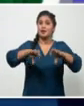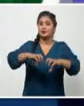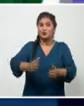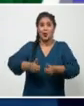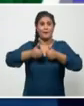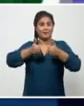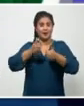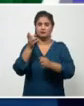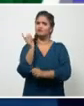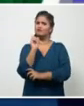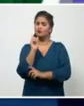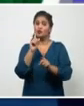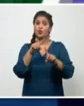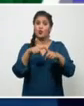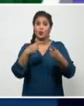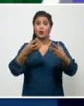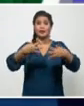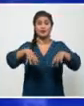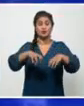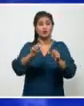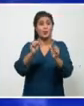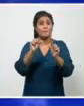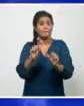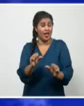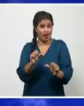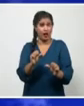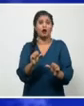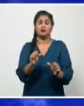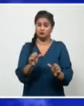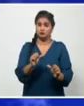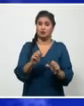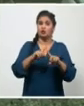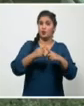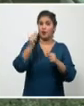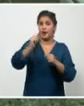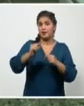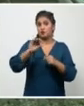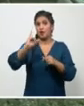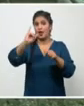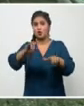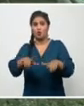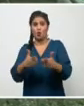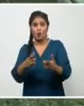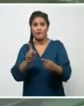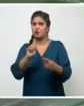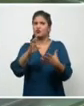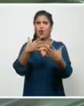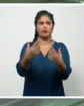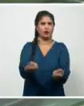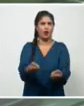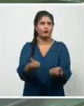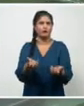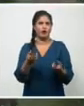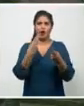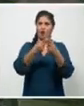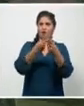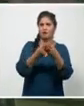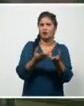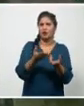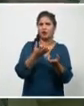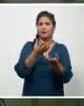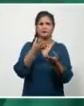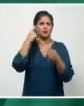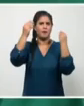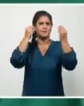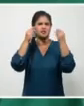importancia lo que nos está pasando. En otro momento de su intervención, el doctor Durán insistió en la necesidad de tener